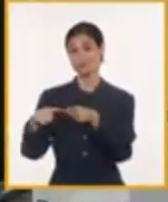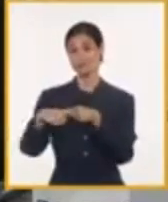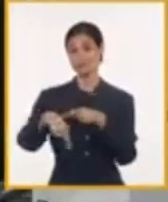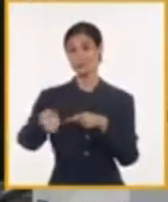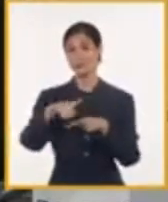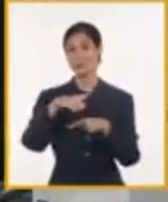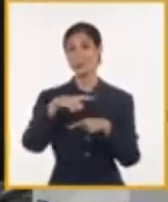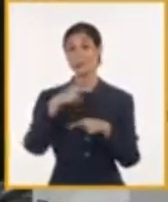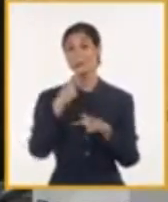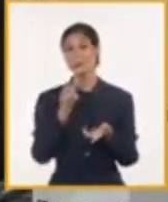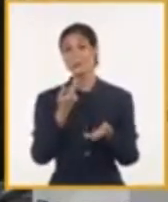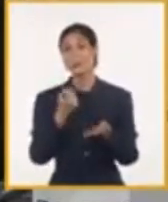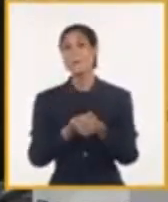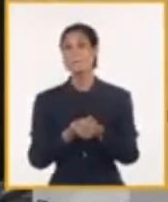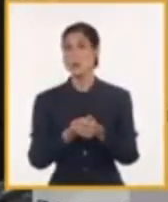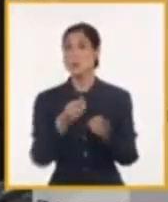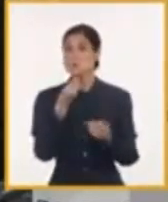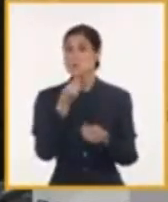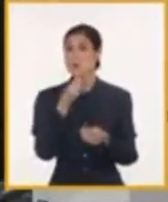podemos lograr